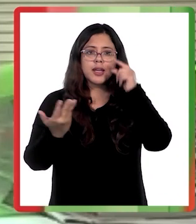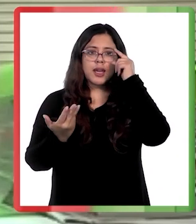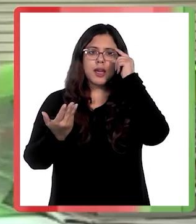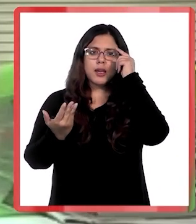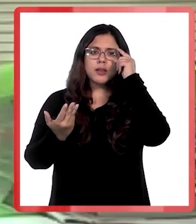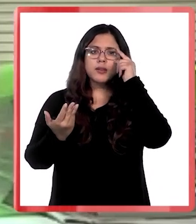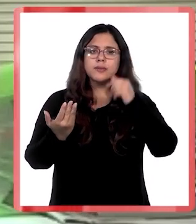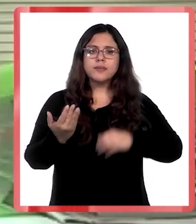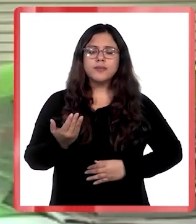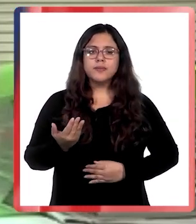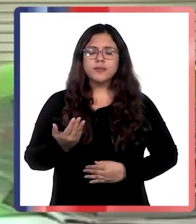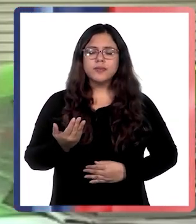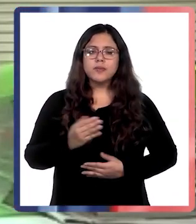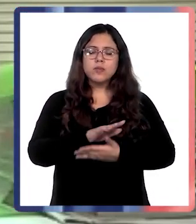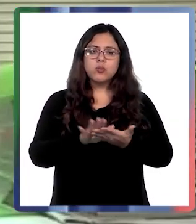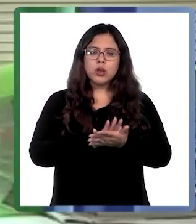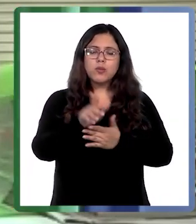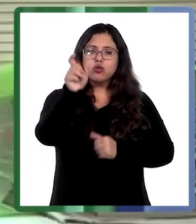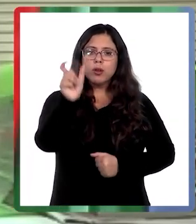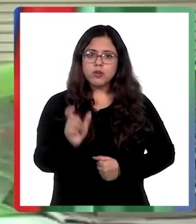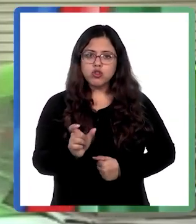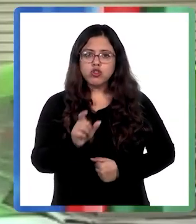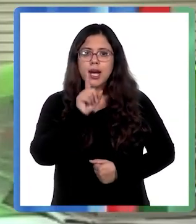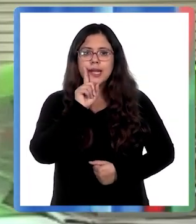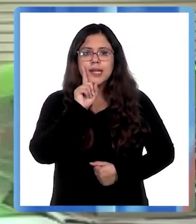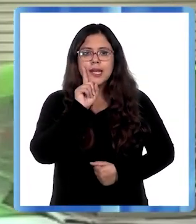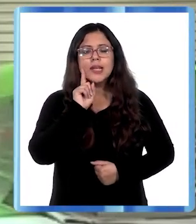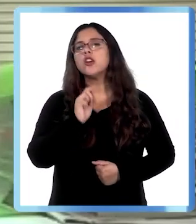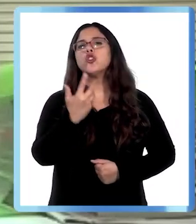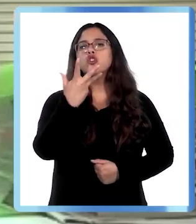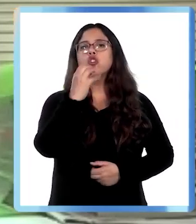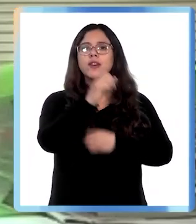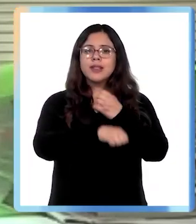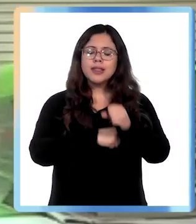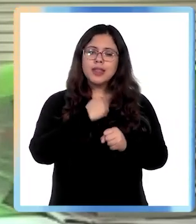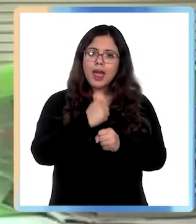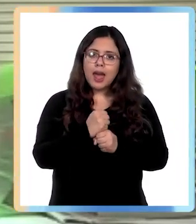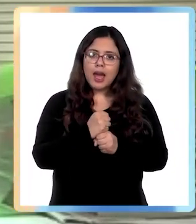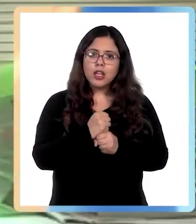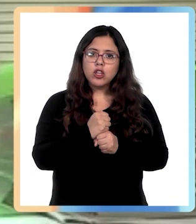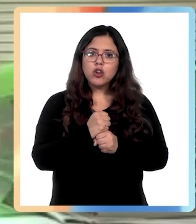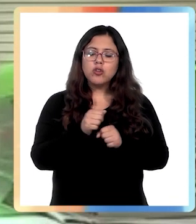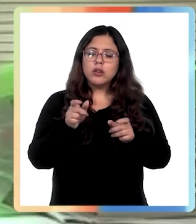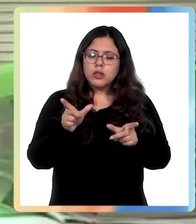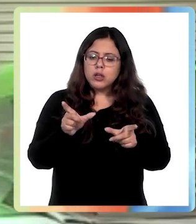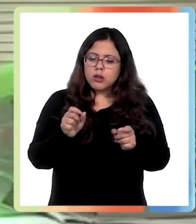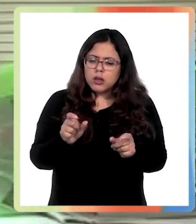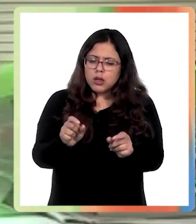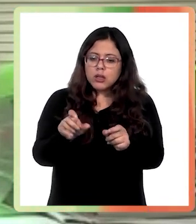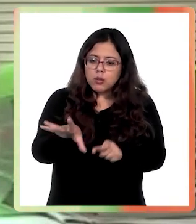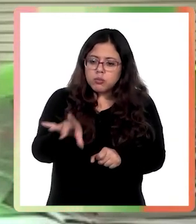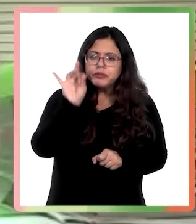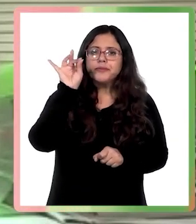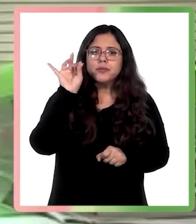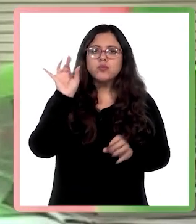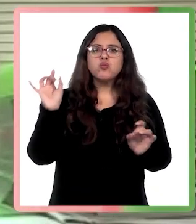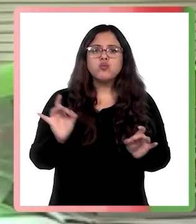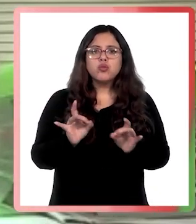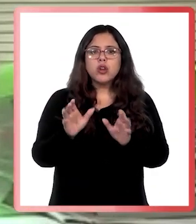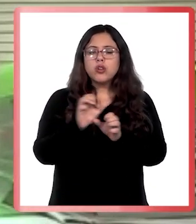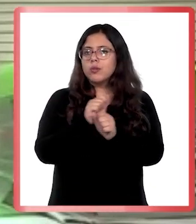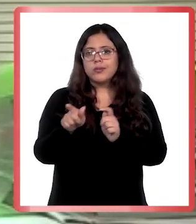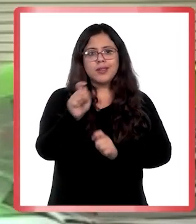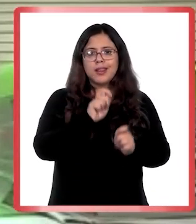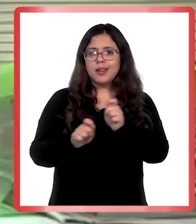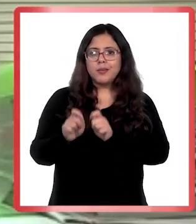por ejemplo, si un paciente tiene 90 años y alguien le encuentra un cáncer de próstata, probablemente no lo vamos a tratar. Da lo